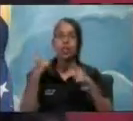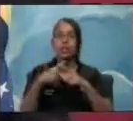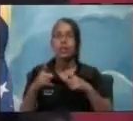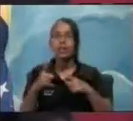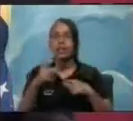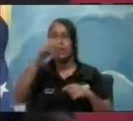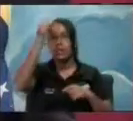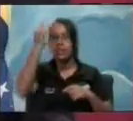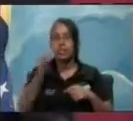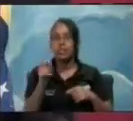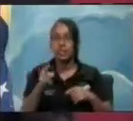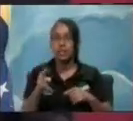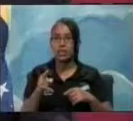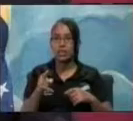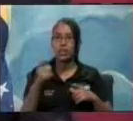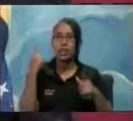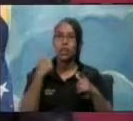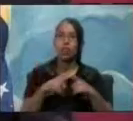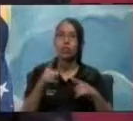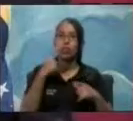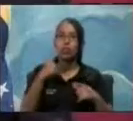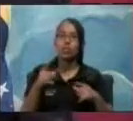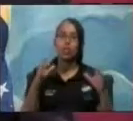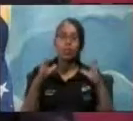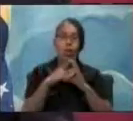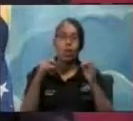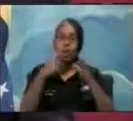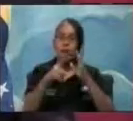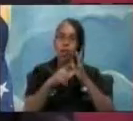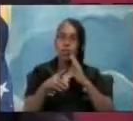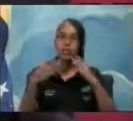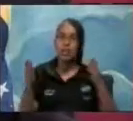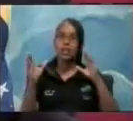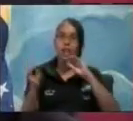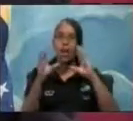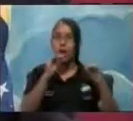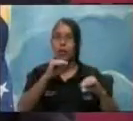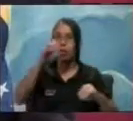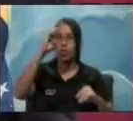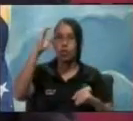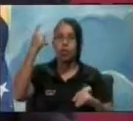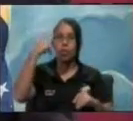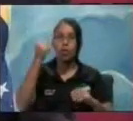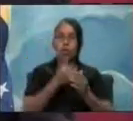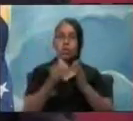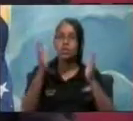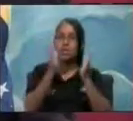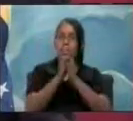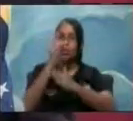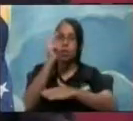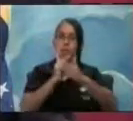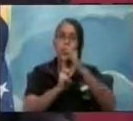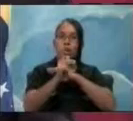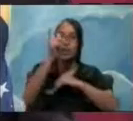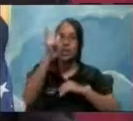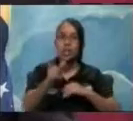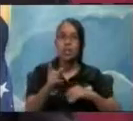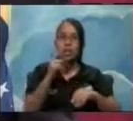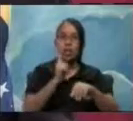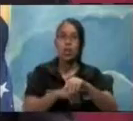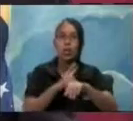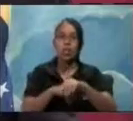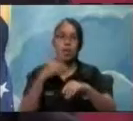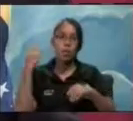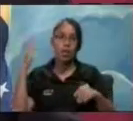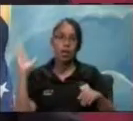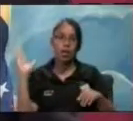en Él. Y el otro texto dice, todas las cosas que habló Dios por los santos profetas que han sido de los tiempos